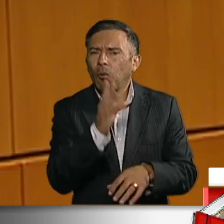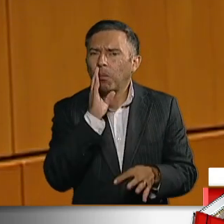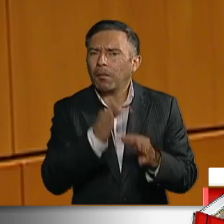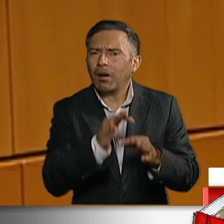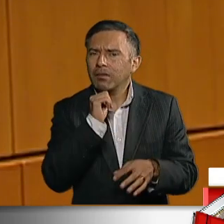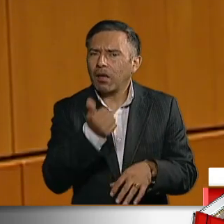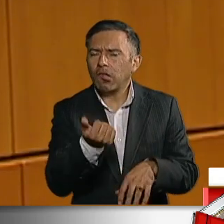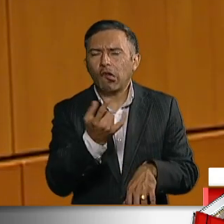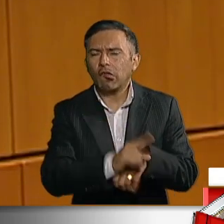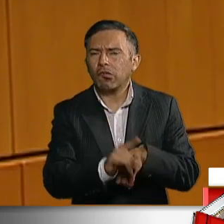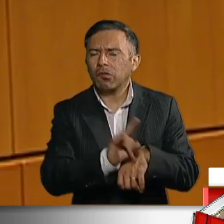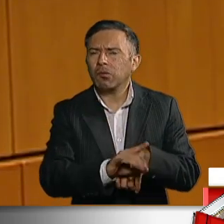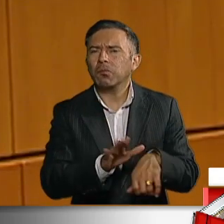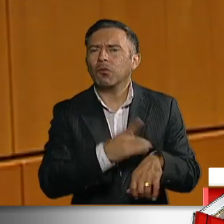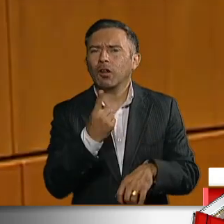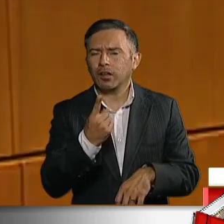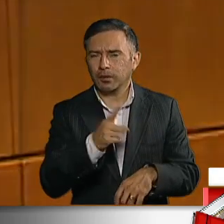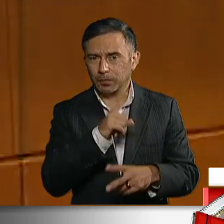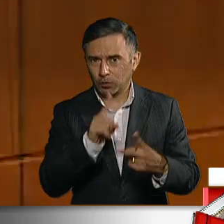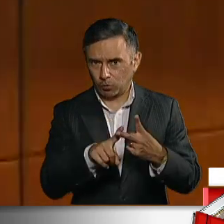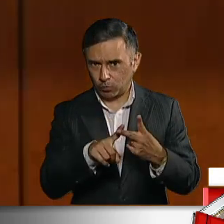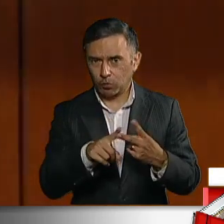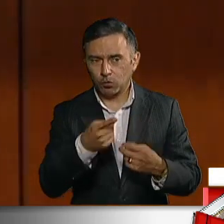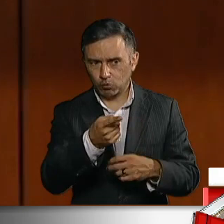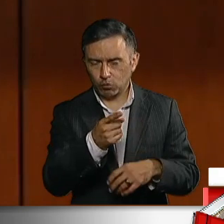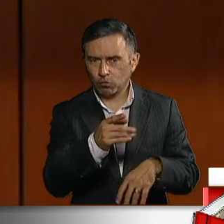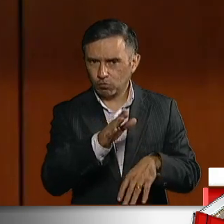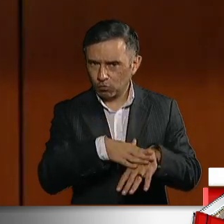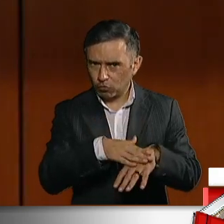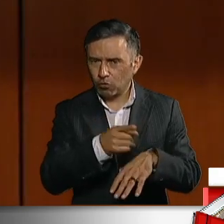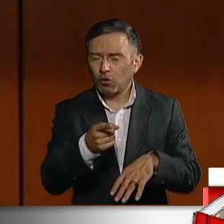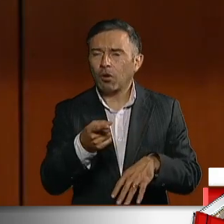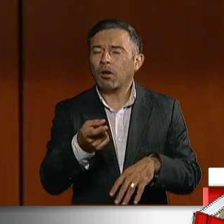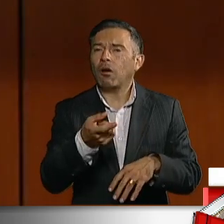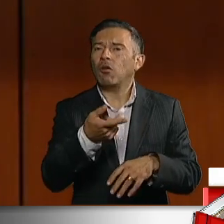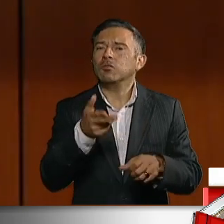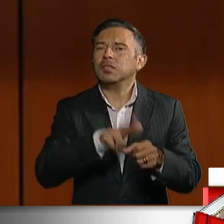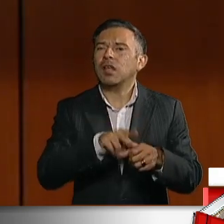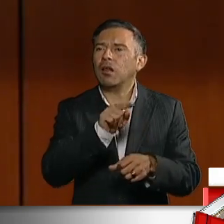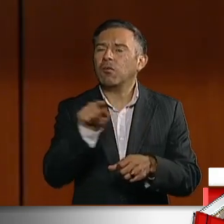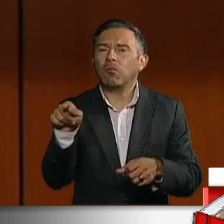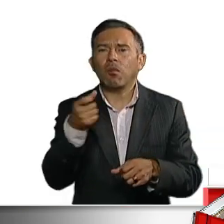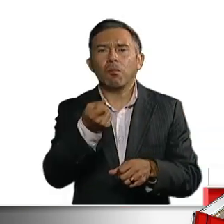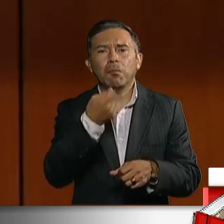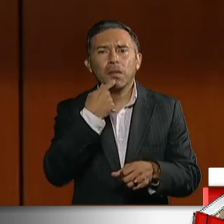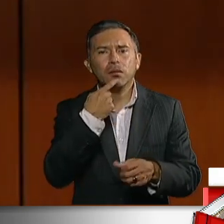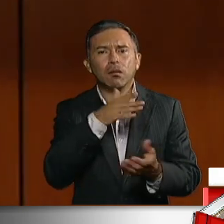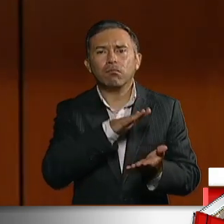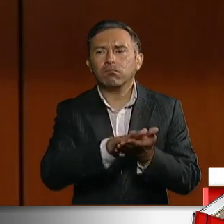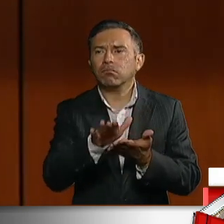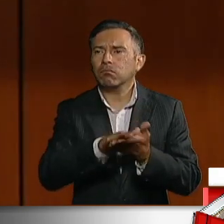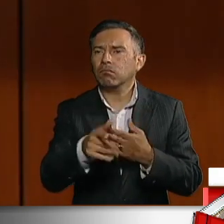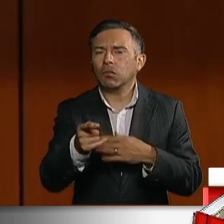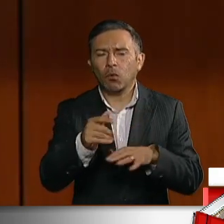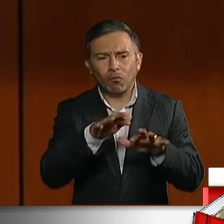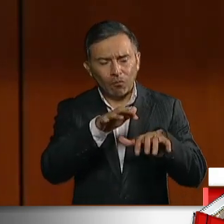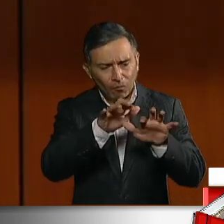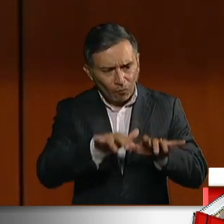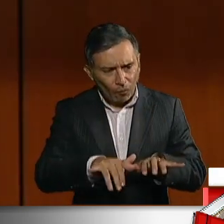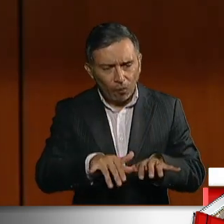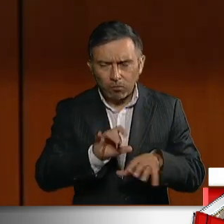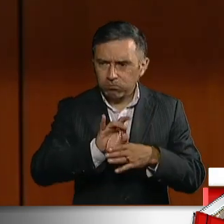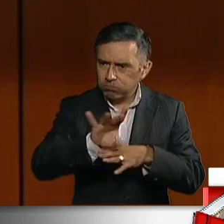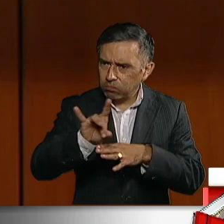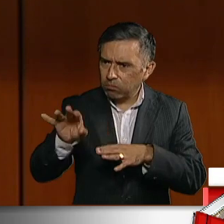no ha emitido una sola recomendación por la falta de medicamentos en los hospitales? Ante su negligencia